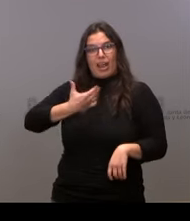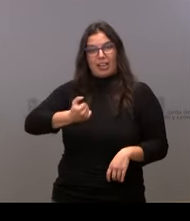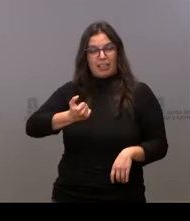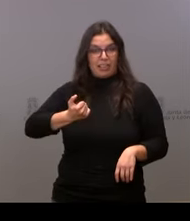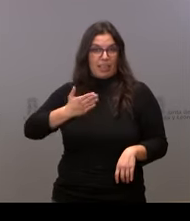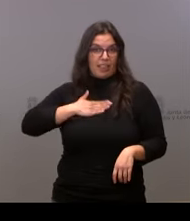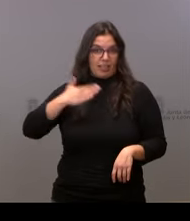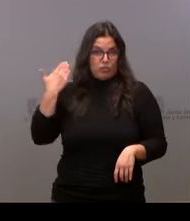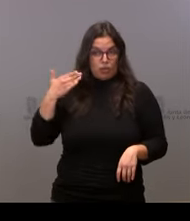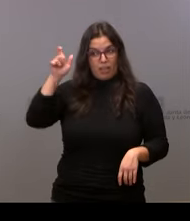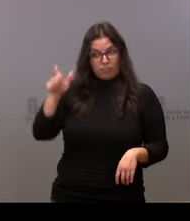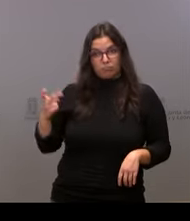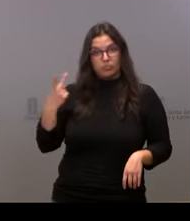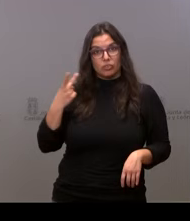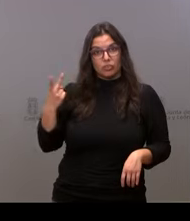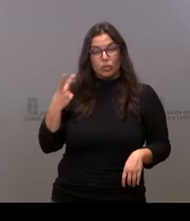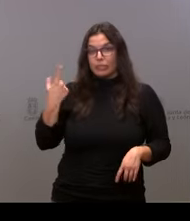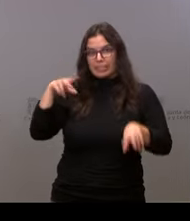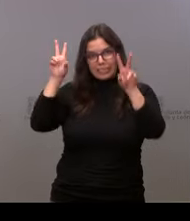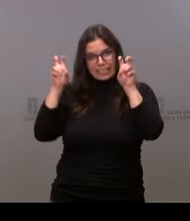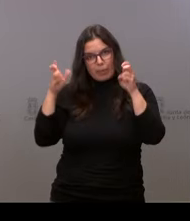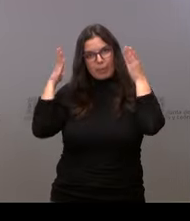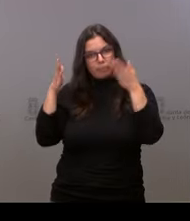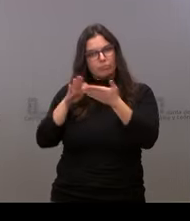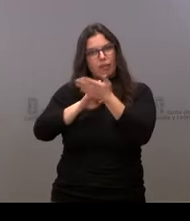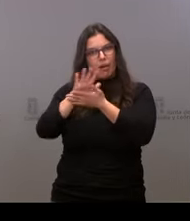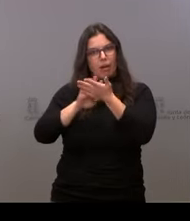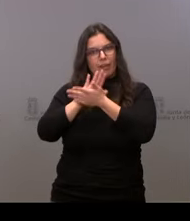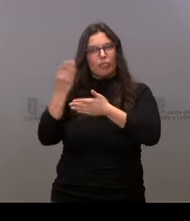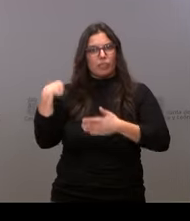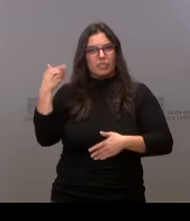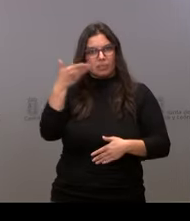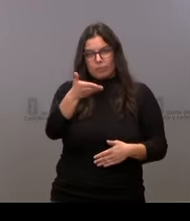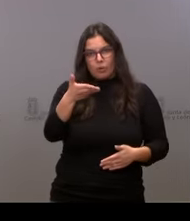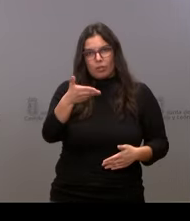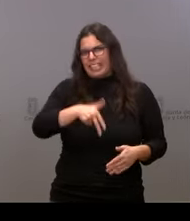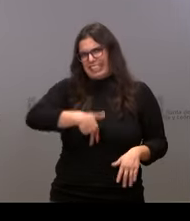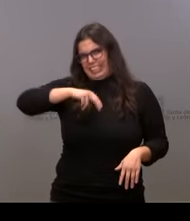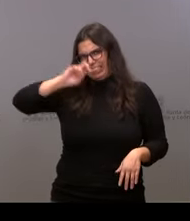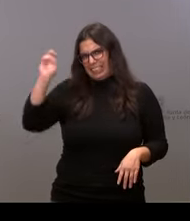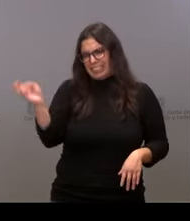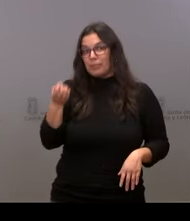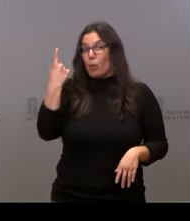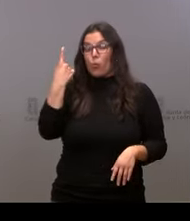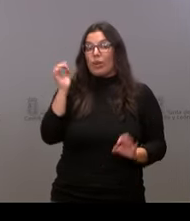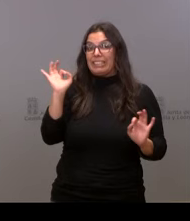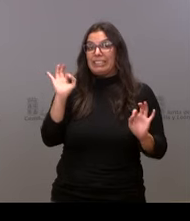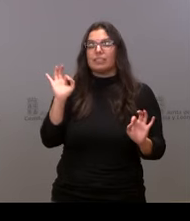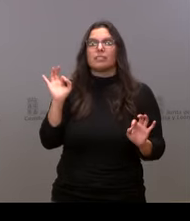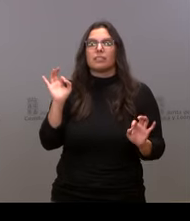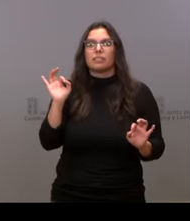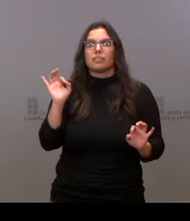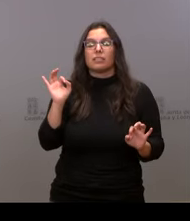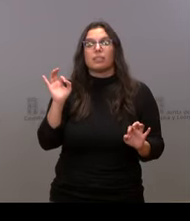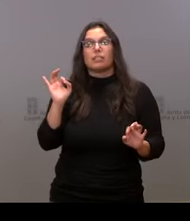la ciudad de soria y una de las cuestiones que de las que estuvimos hablando hablamos de muchas más cosas pero una vez cuestiones de las que